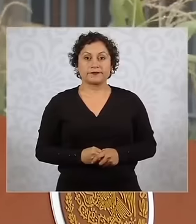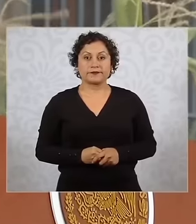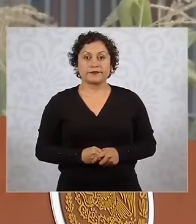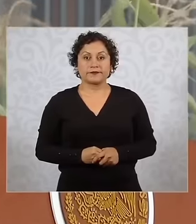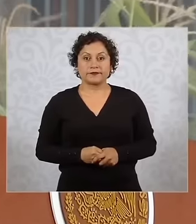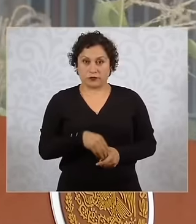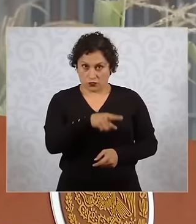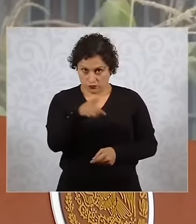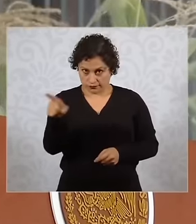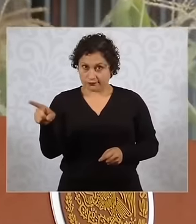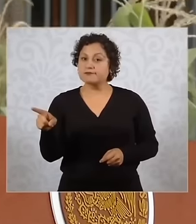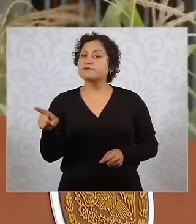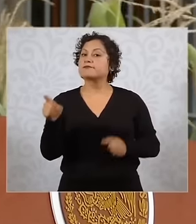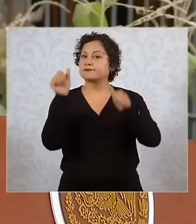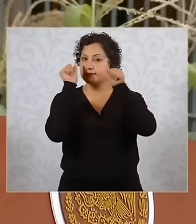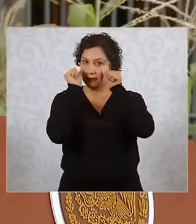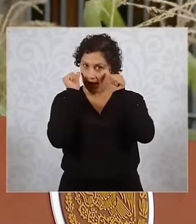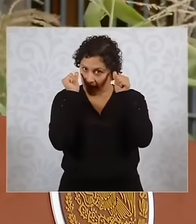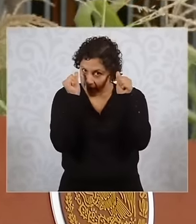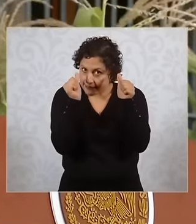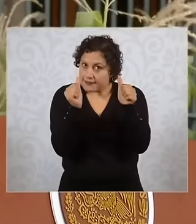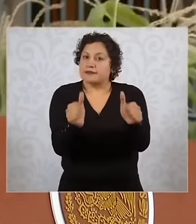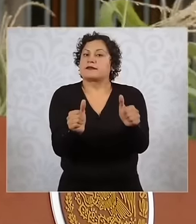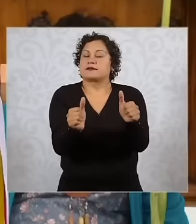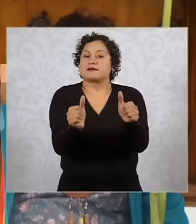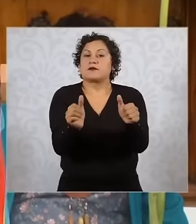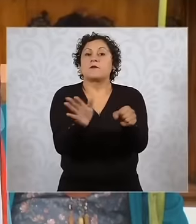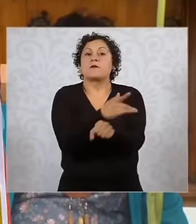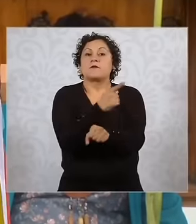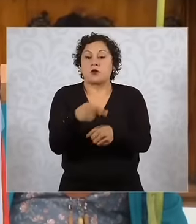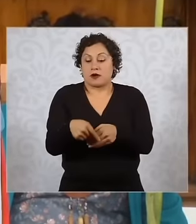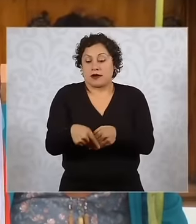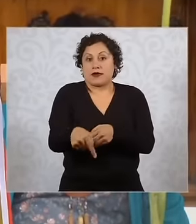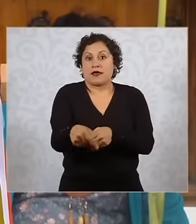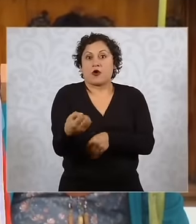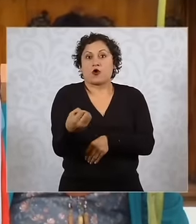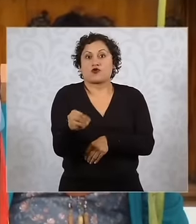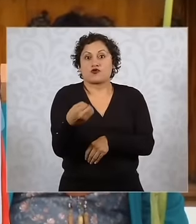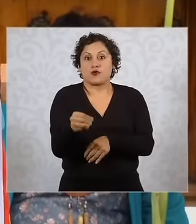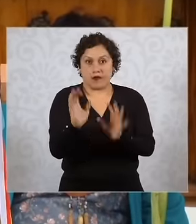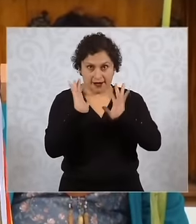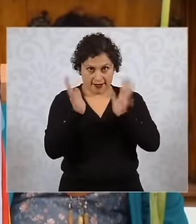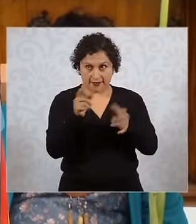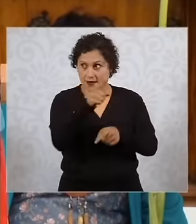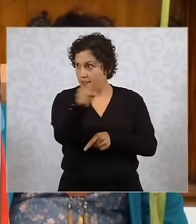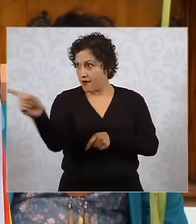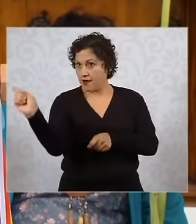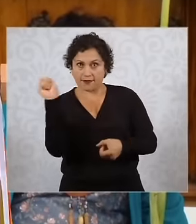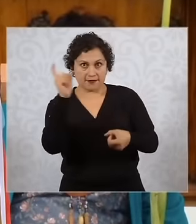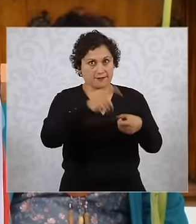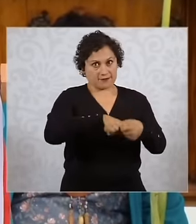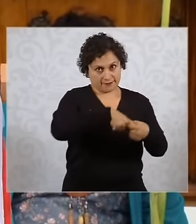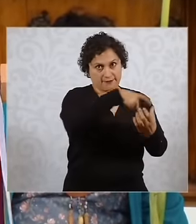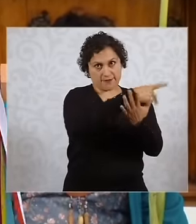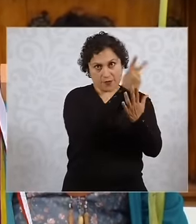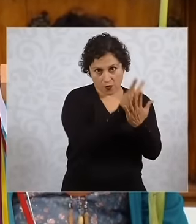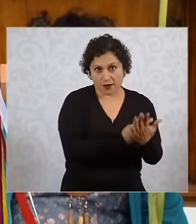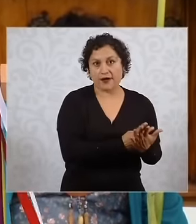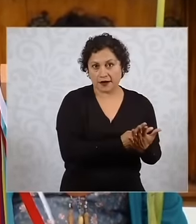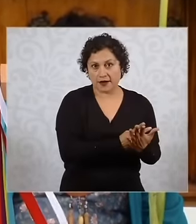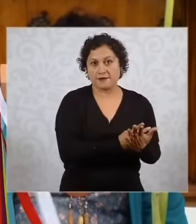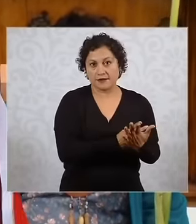Esténse pendientes, porque este mes ya inicia la inscripción, que la van a hacer nuestros